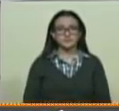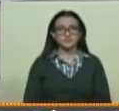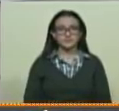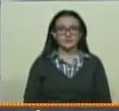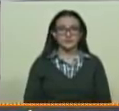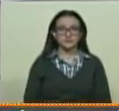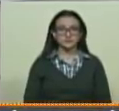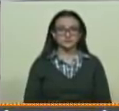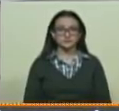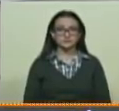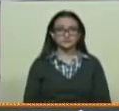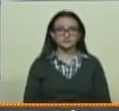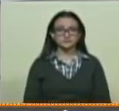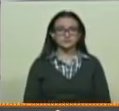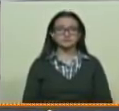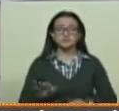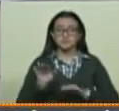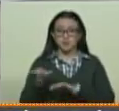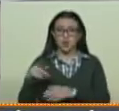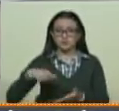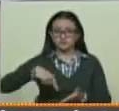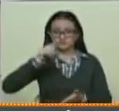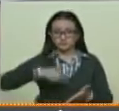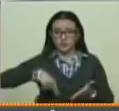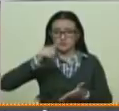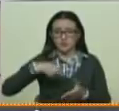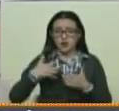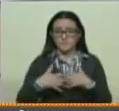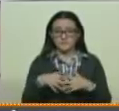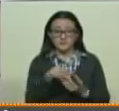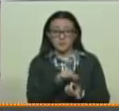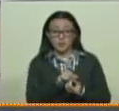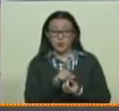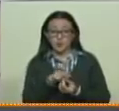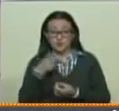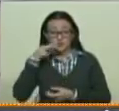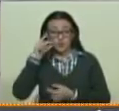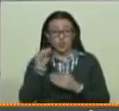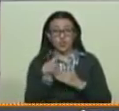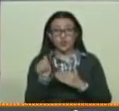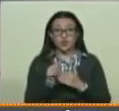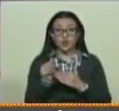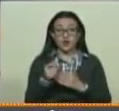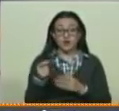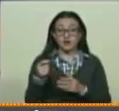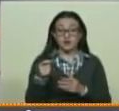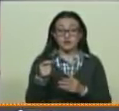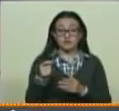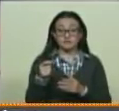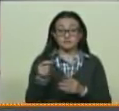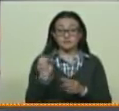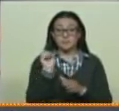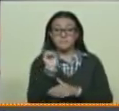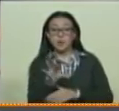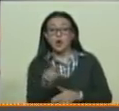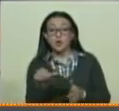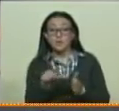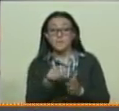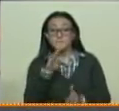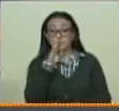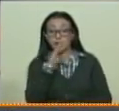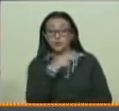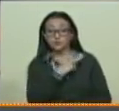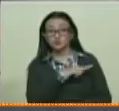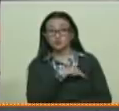no solamente favoreció la contratación de estas empresas para cobrar una comisión en dólares que le depositaron en Suiza, sino que